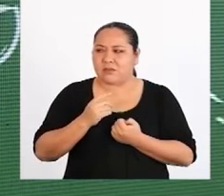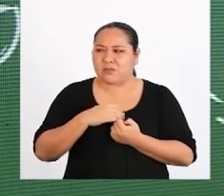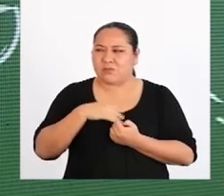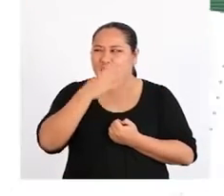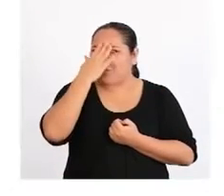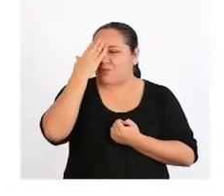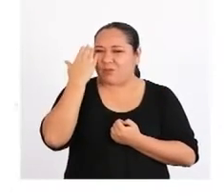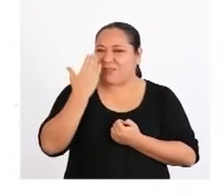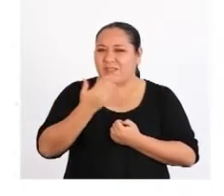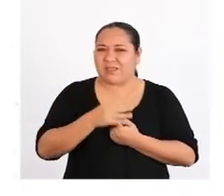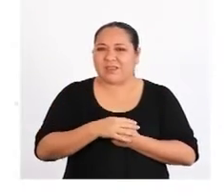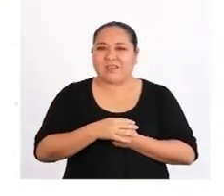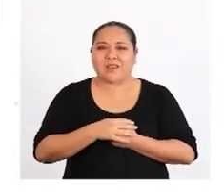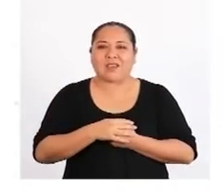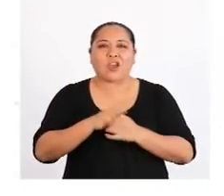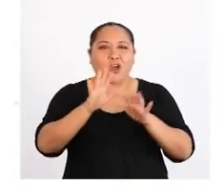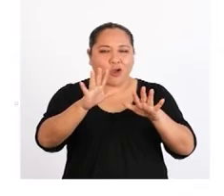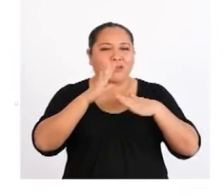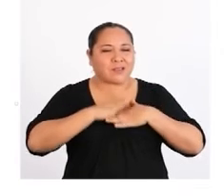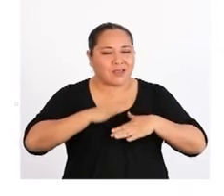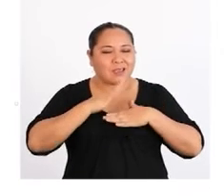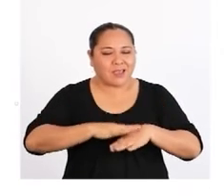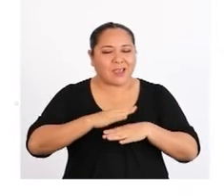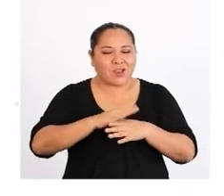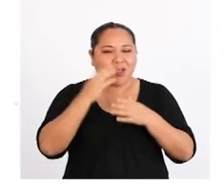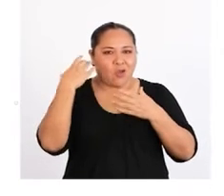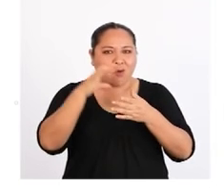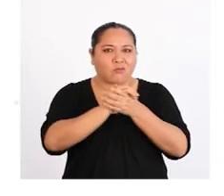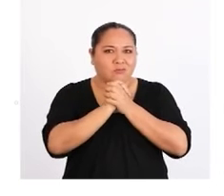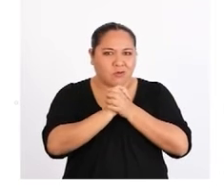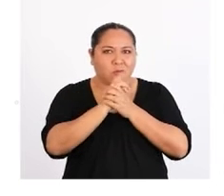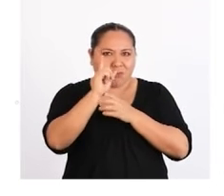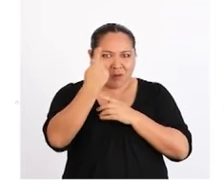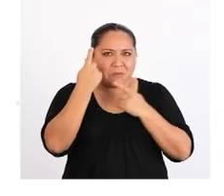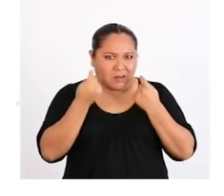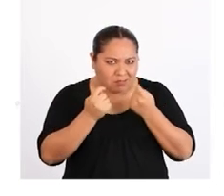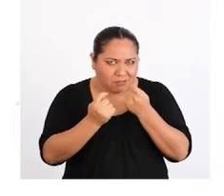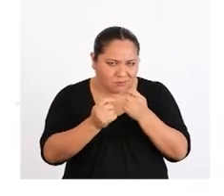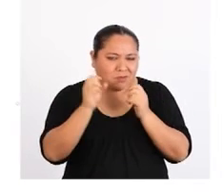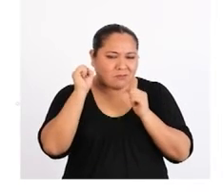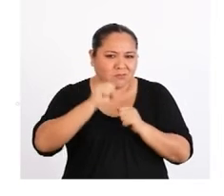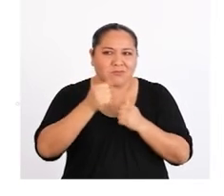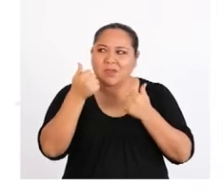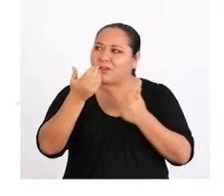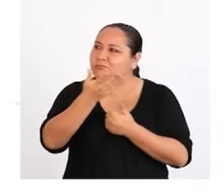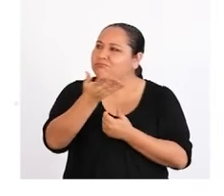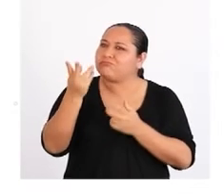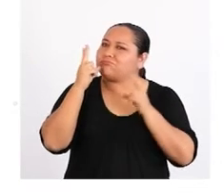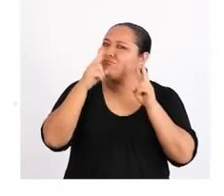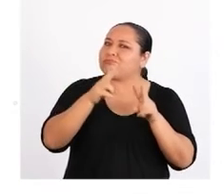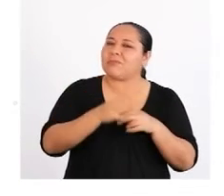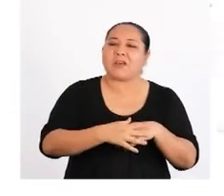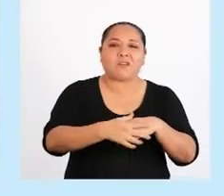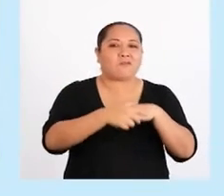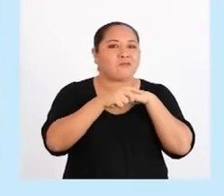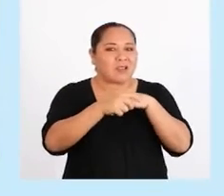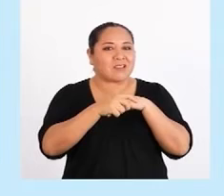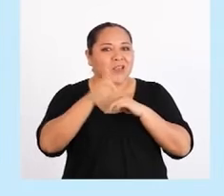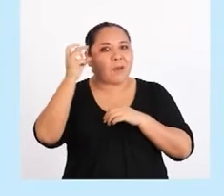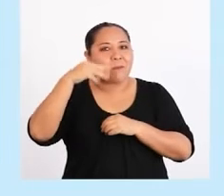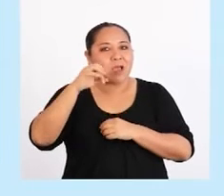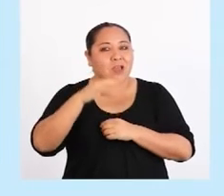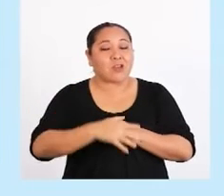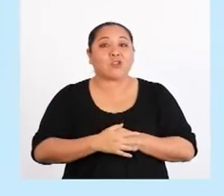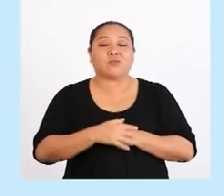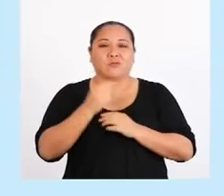me olvidé que sigue. Muy bien, compañero. Es un buen primer intento. ¿Jurado? Felicidades,